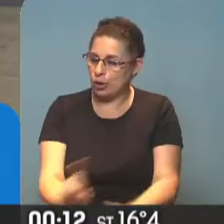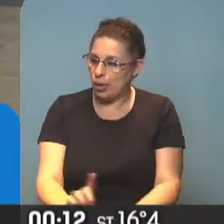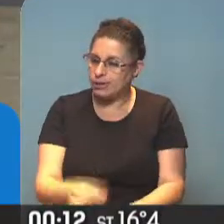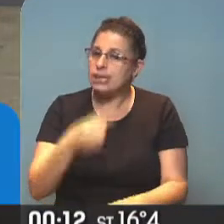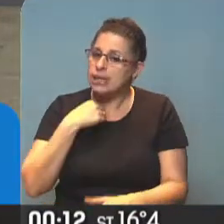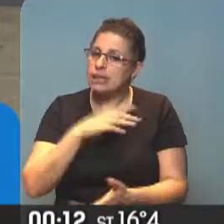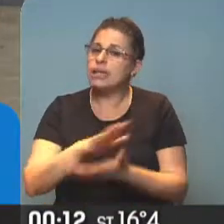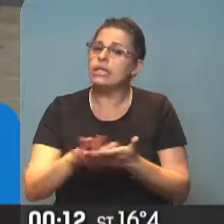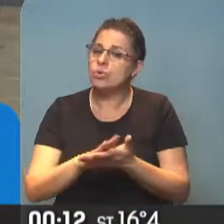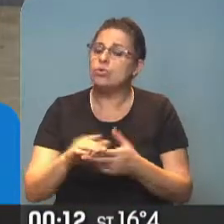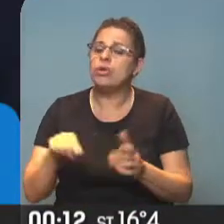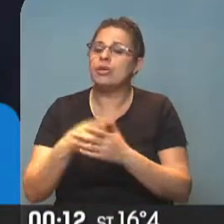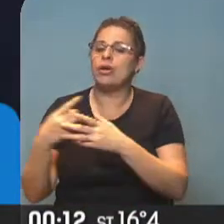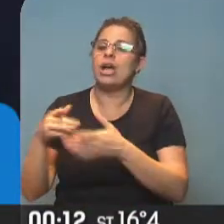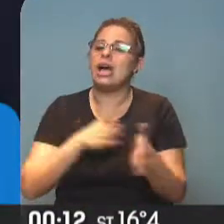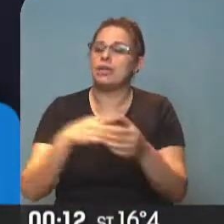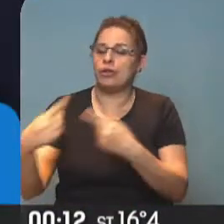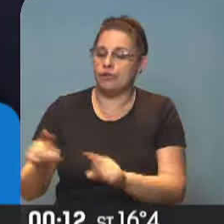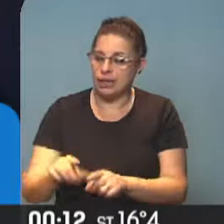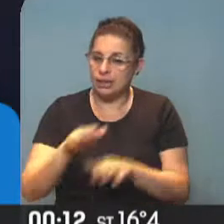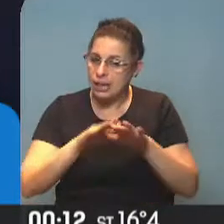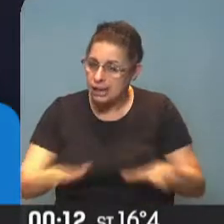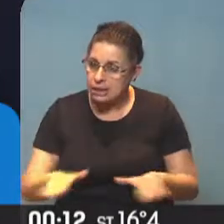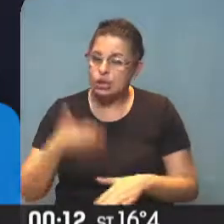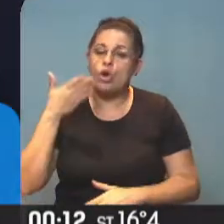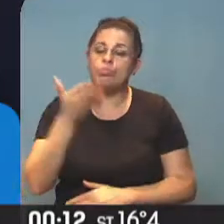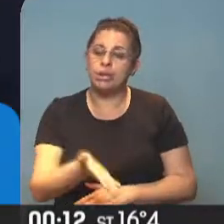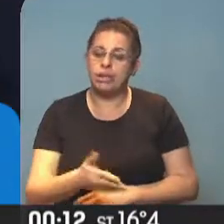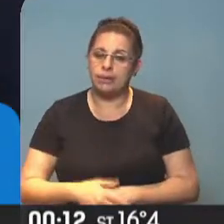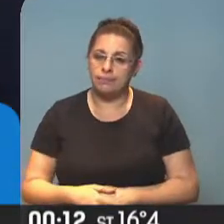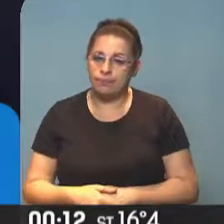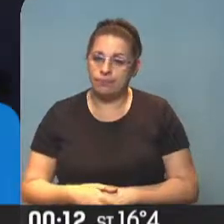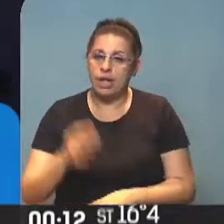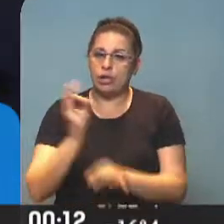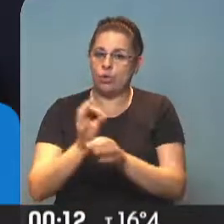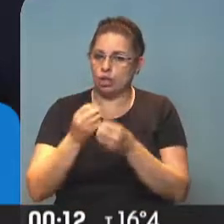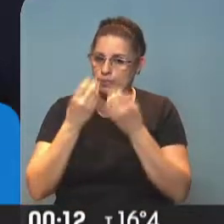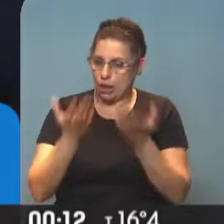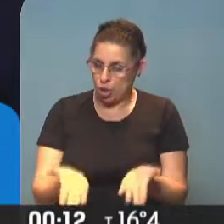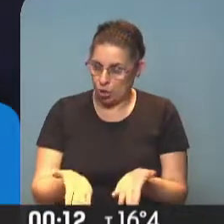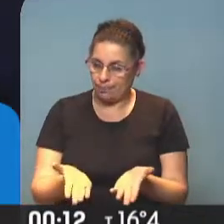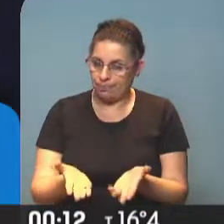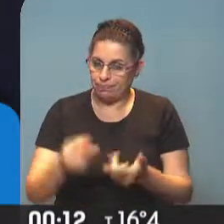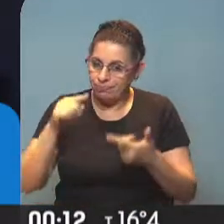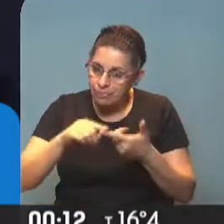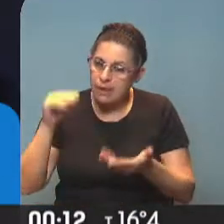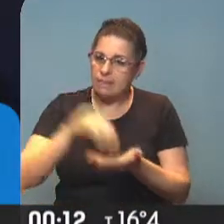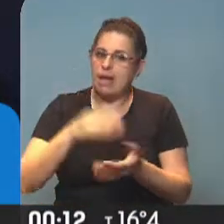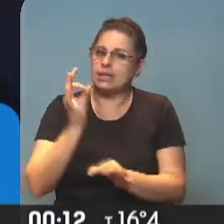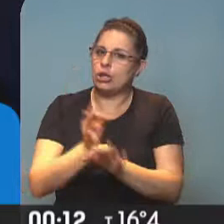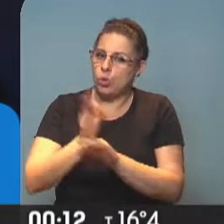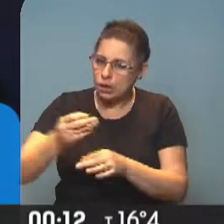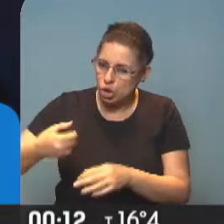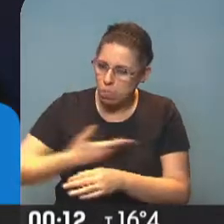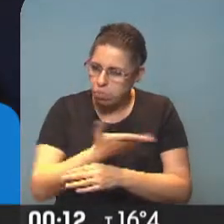una solución al conflicto. Los chicos están solicitando mejor educación, más educación pública,